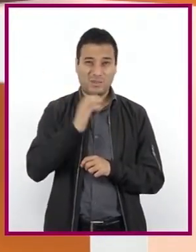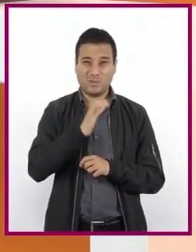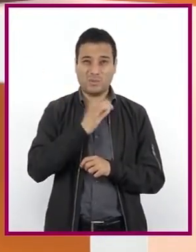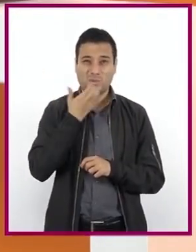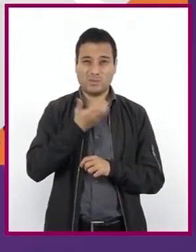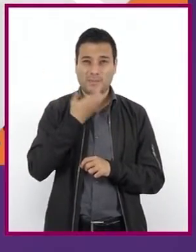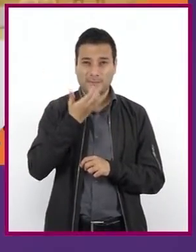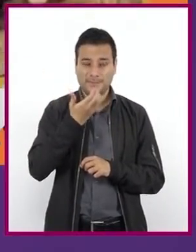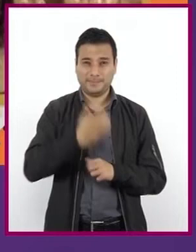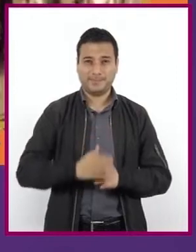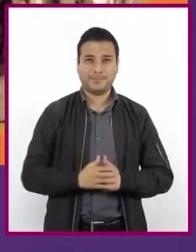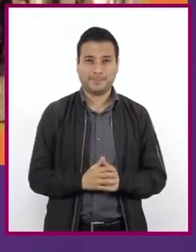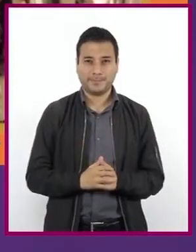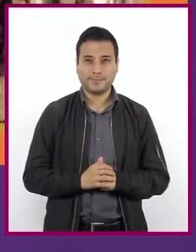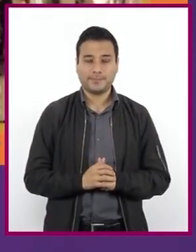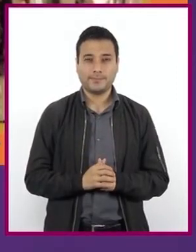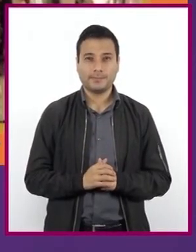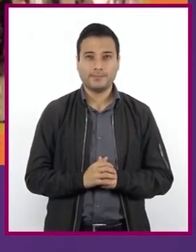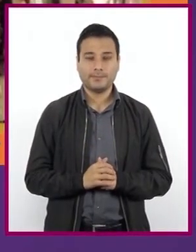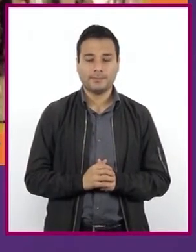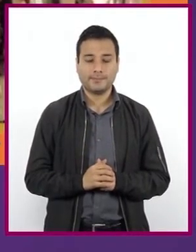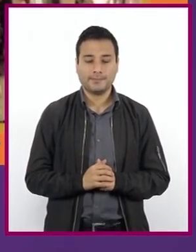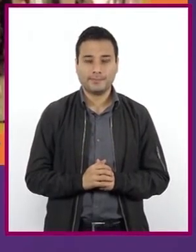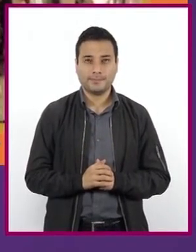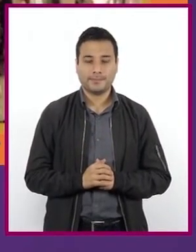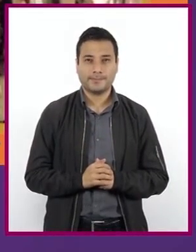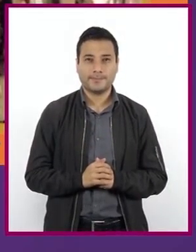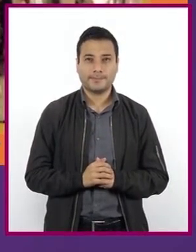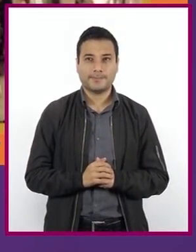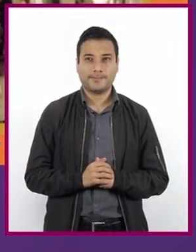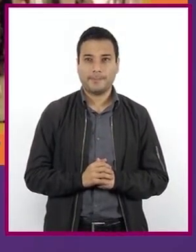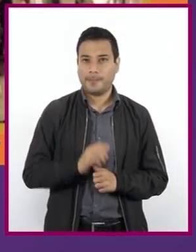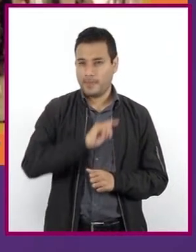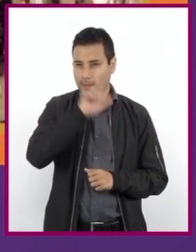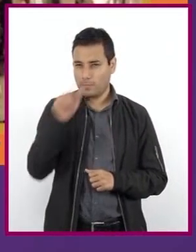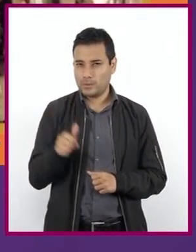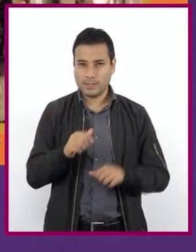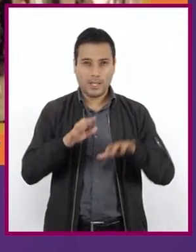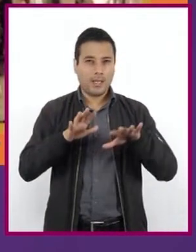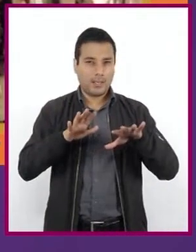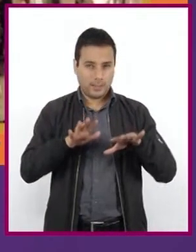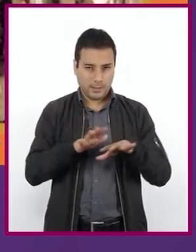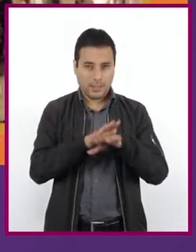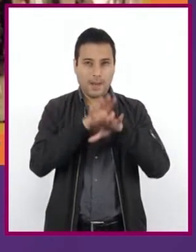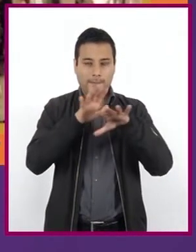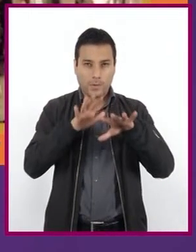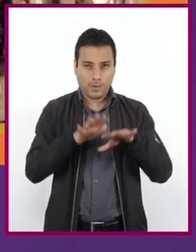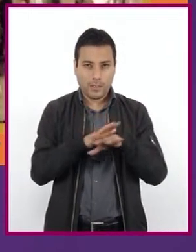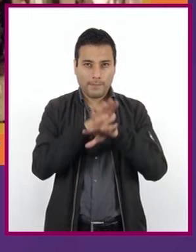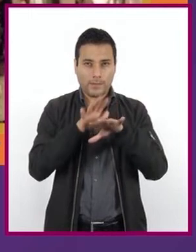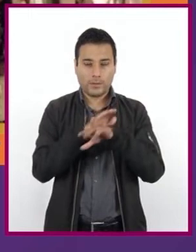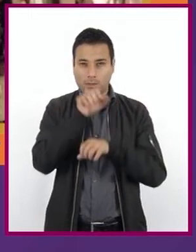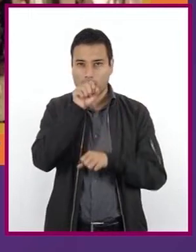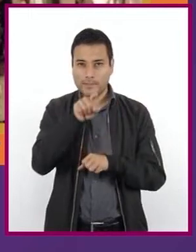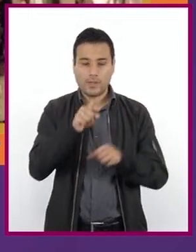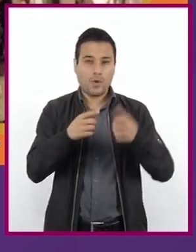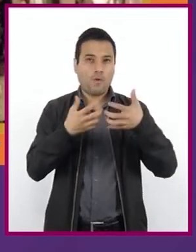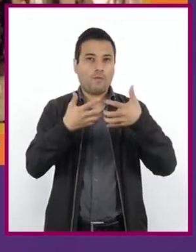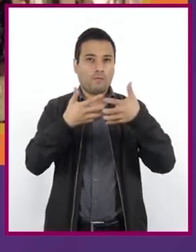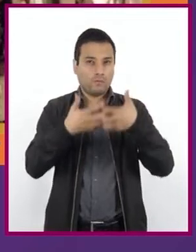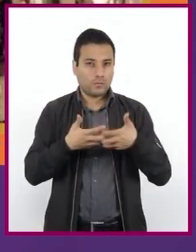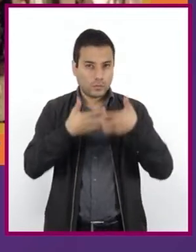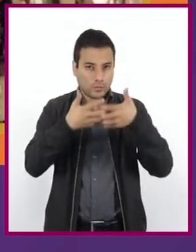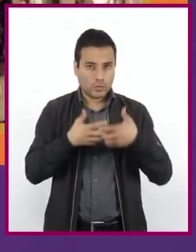España. Las transformaciones se dieron también en las funciones y organización